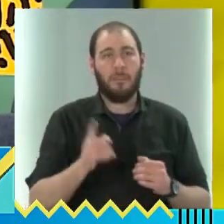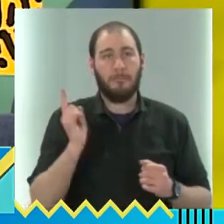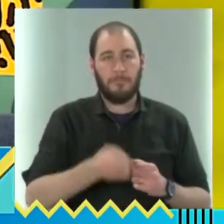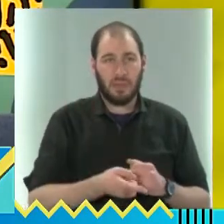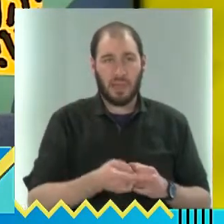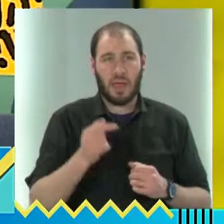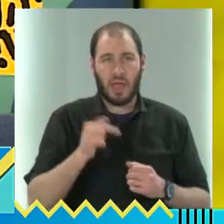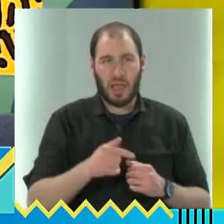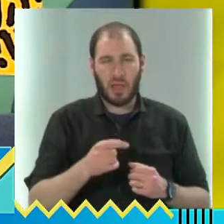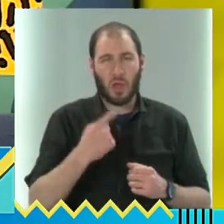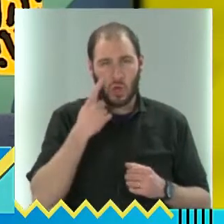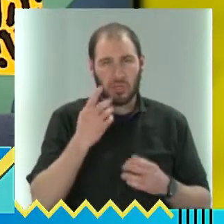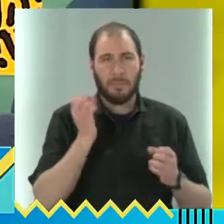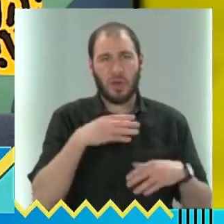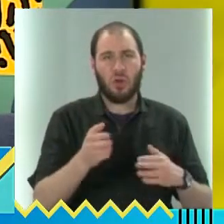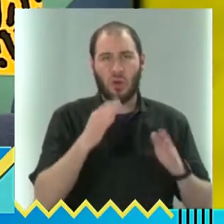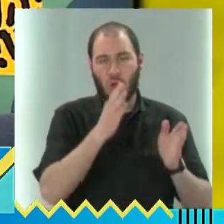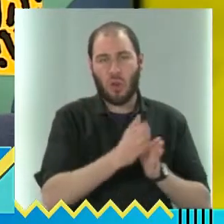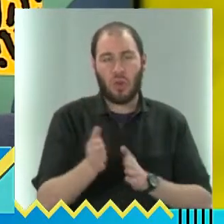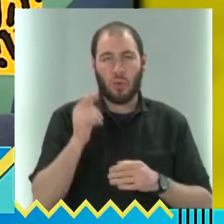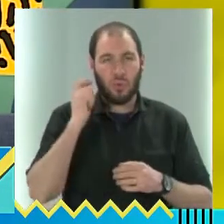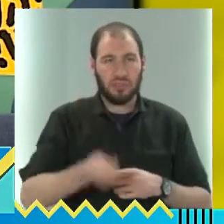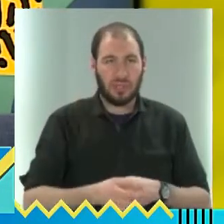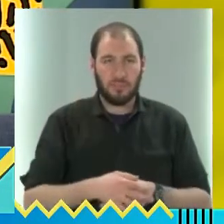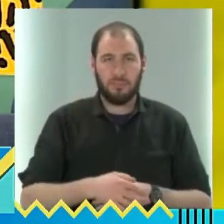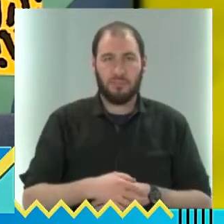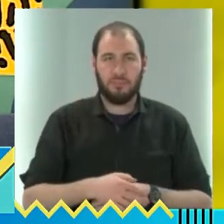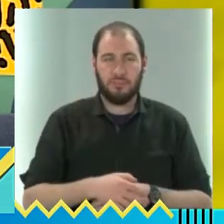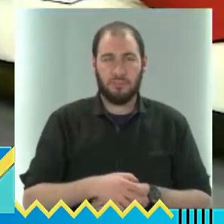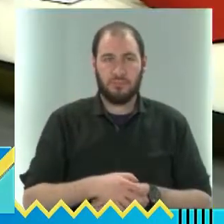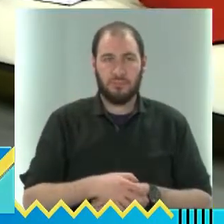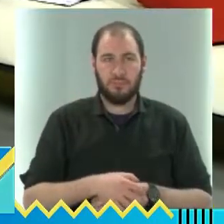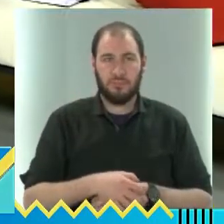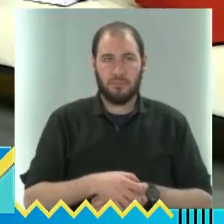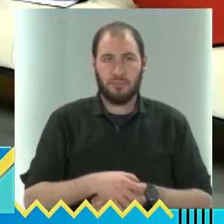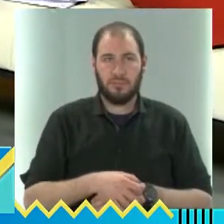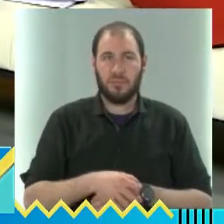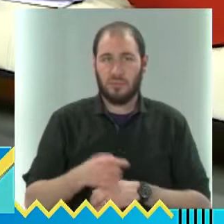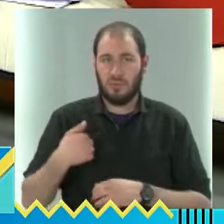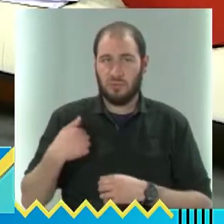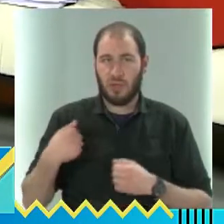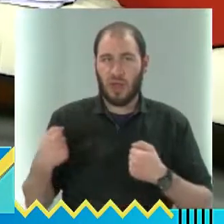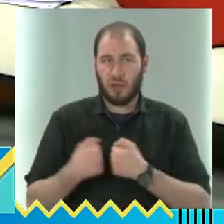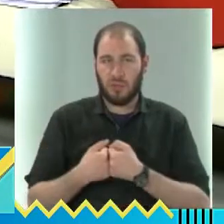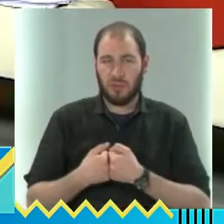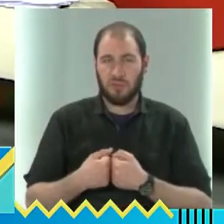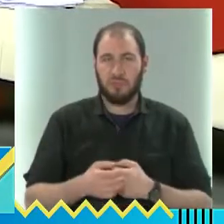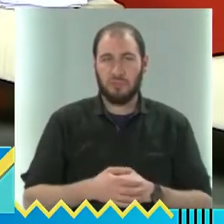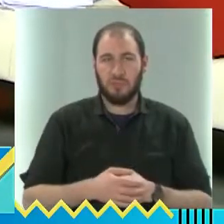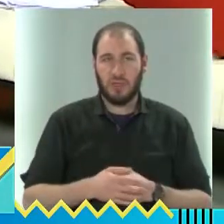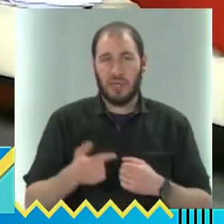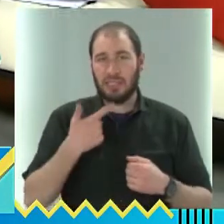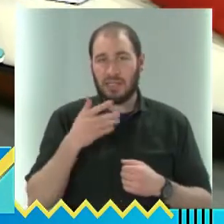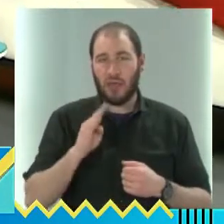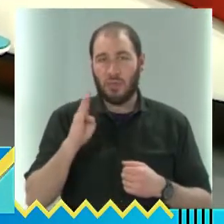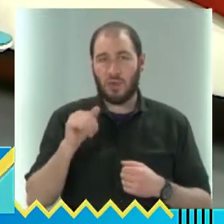que debe conocer un poco mejor los órdenes jurídicos a la hora de hablar. Bien, bueno, paso un poco... Yo coincido con el